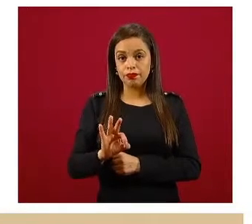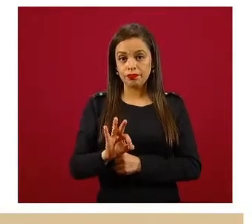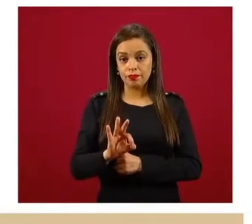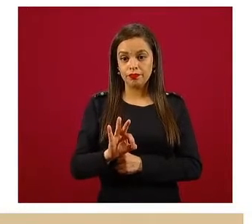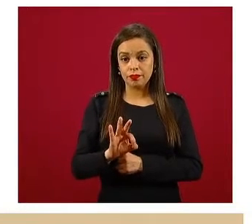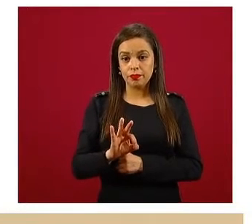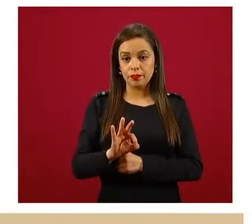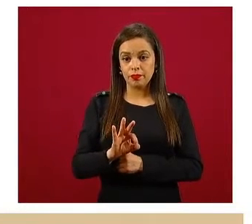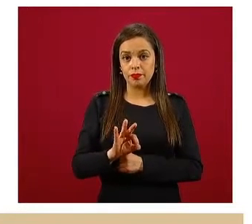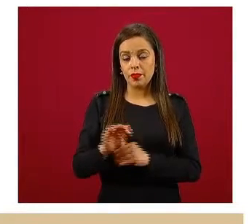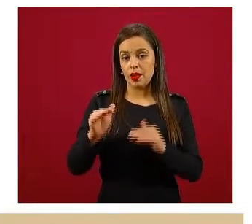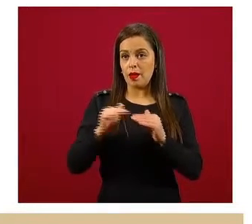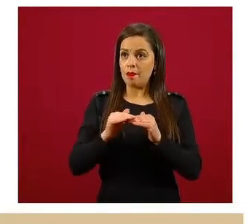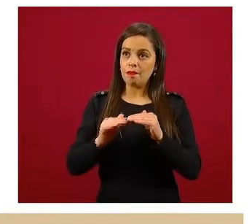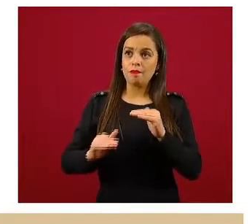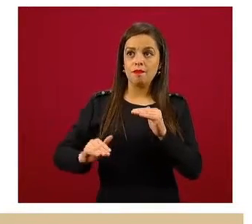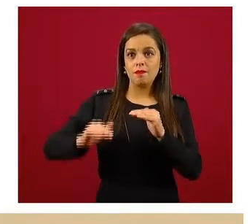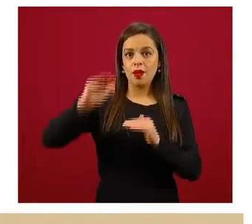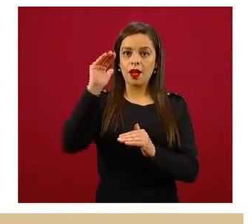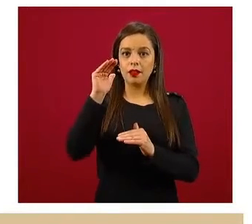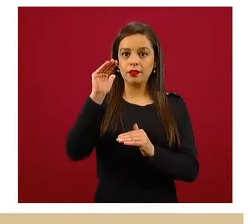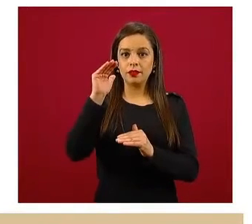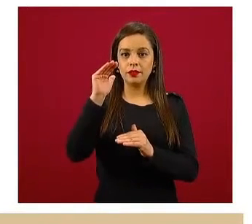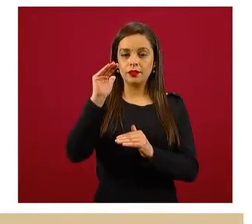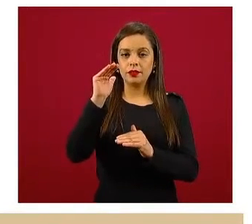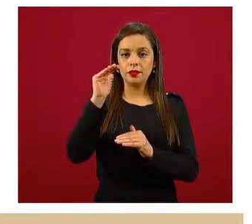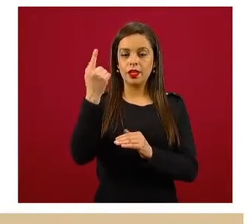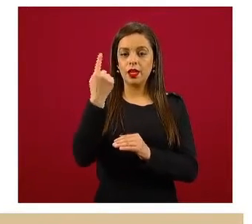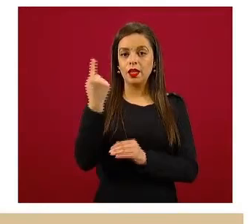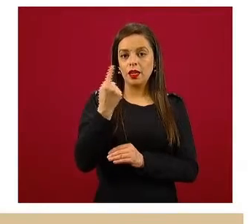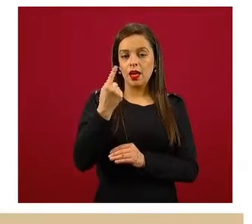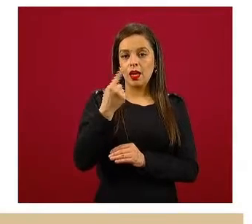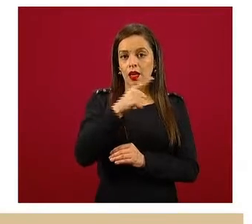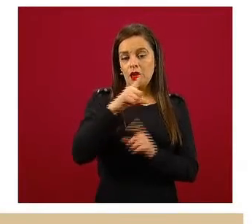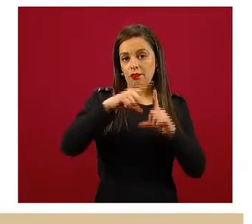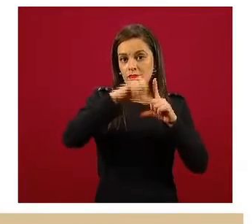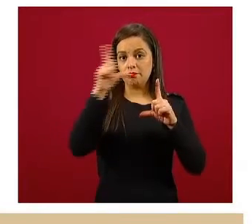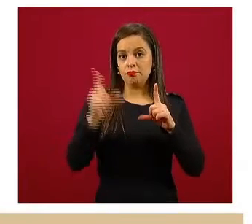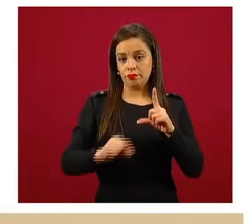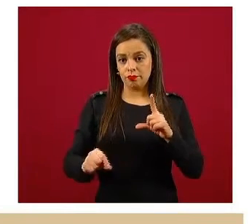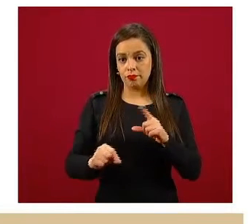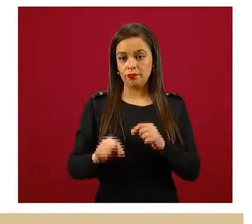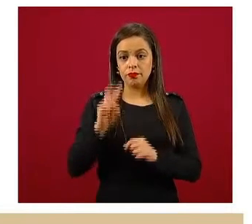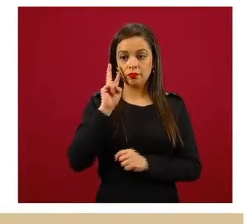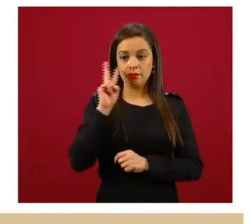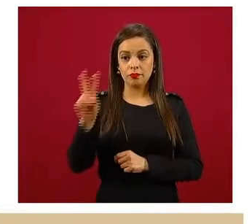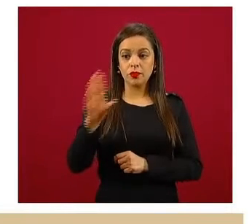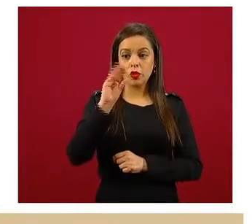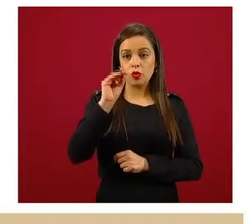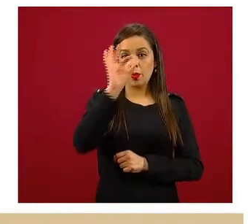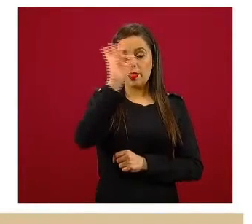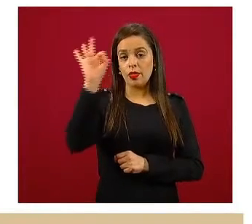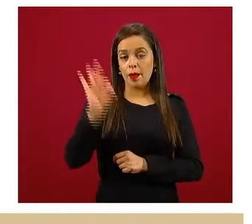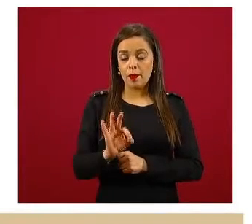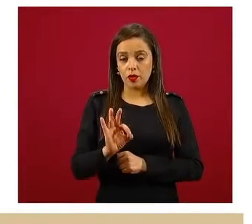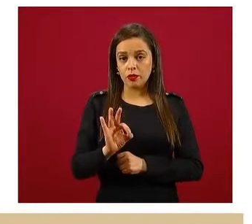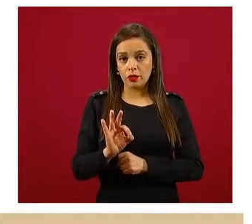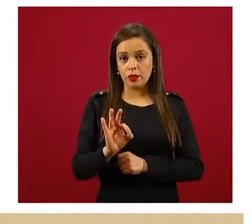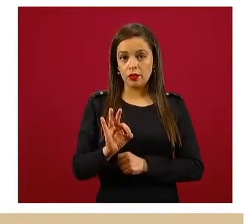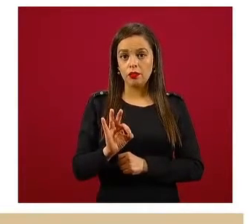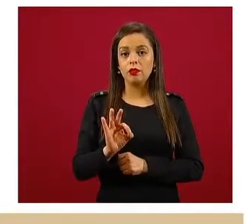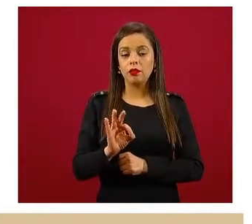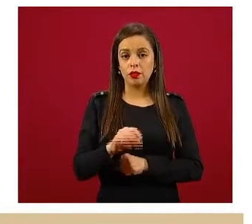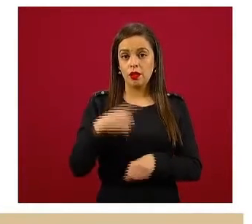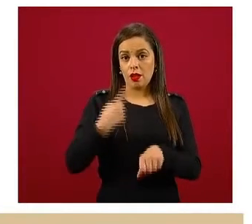las medias nacionales. Vemos como un 90% tuvo una evolución o una presentación